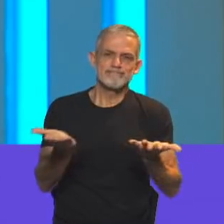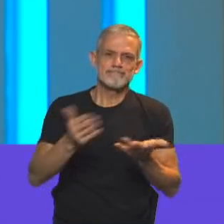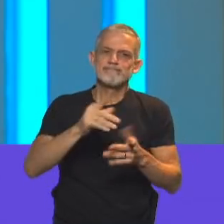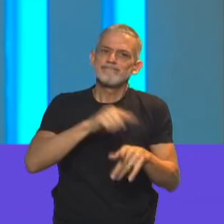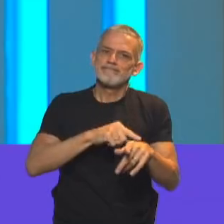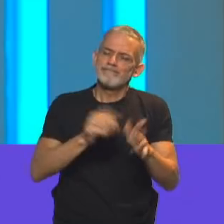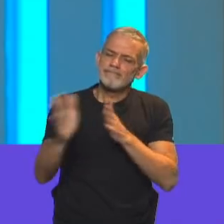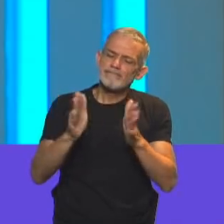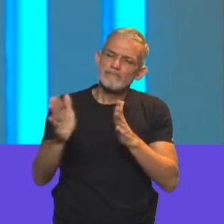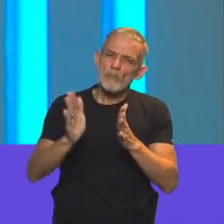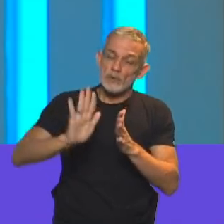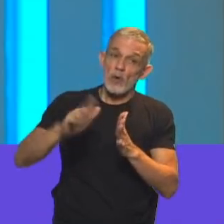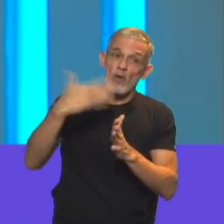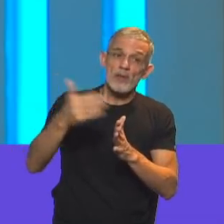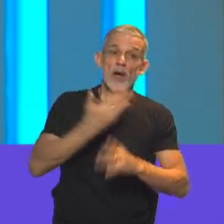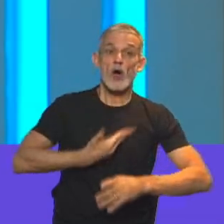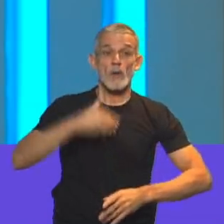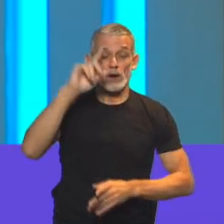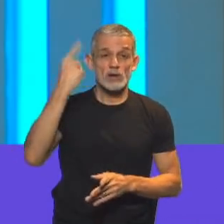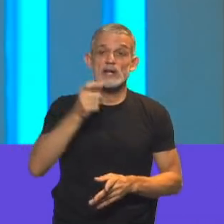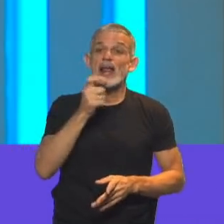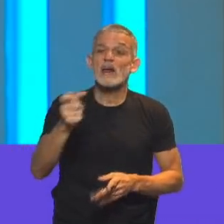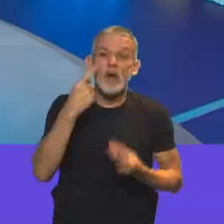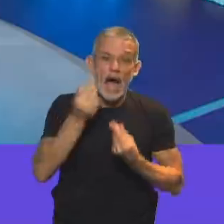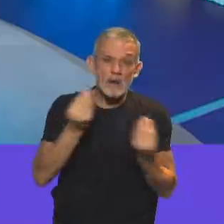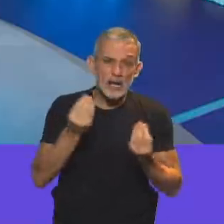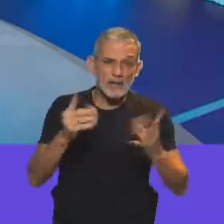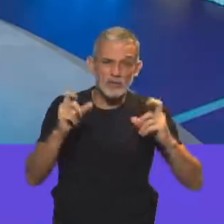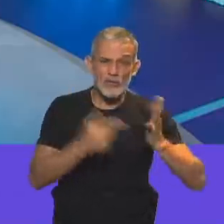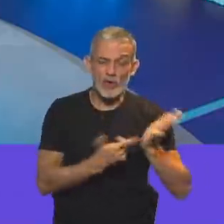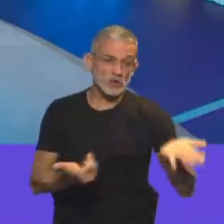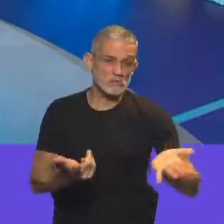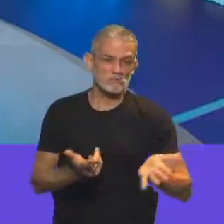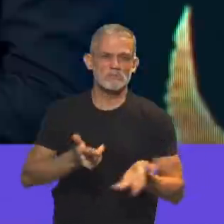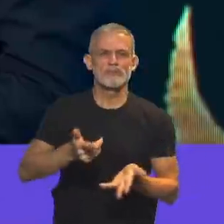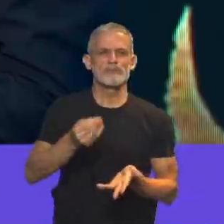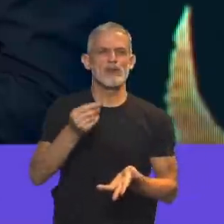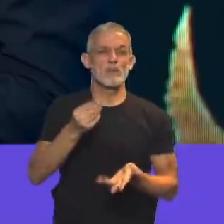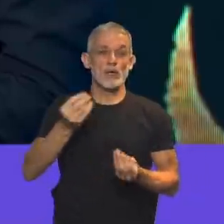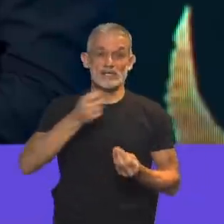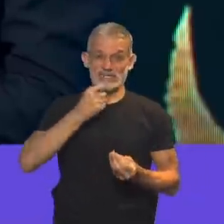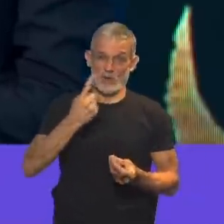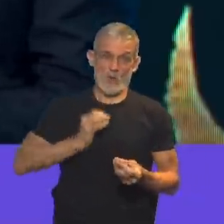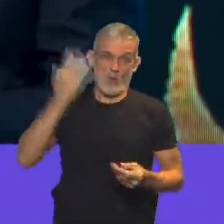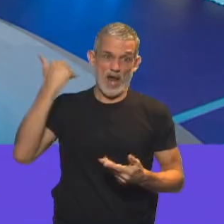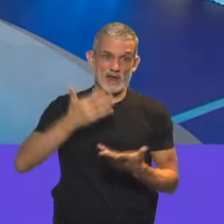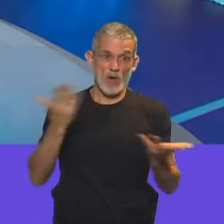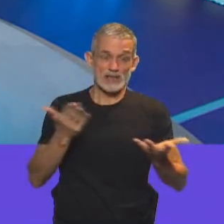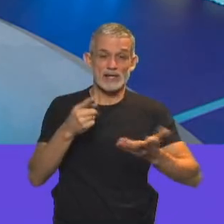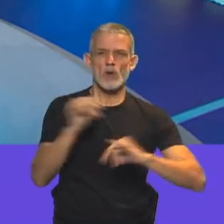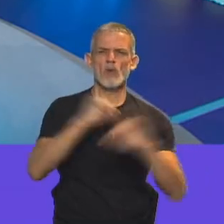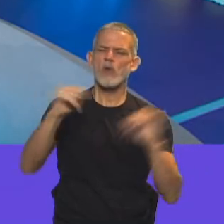instancia cuando finalmente el gobierno nacional dé una respuesta sobre que las obras básicamente porque ocurrió hace un año